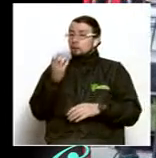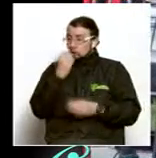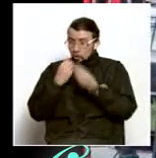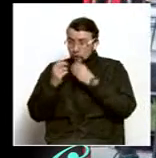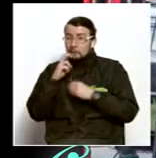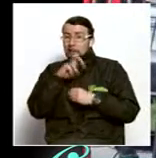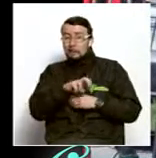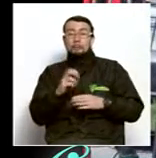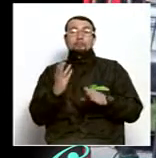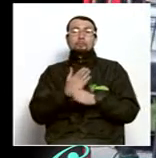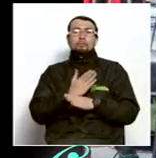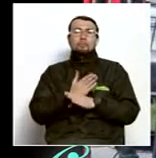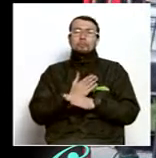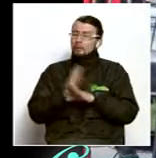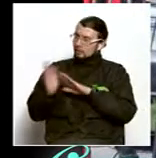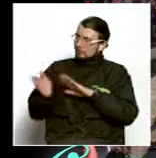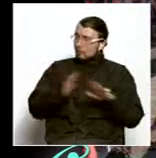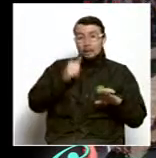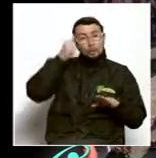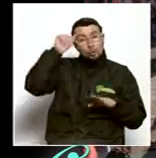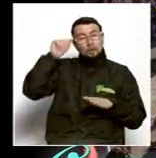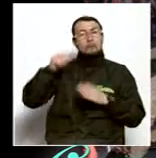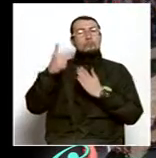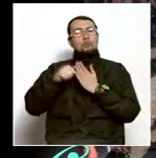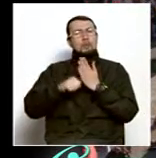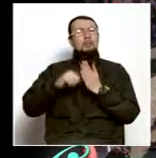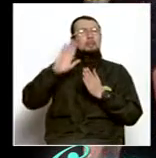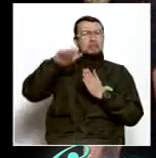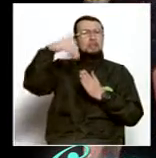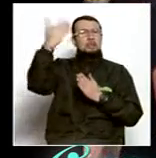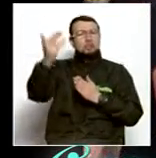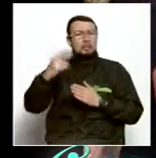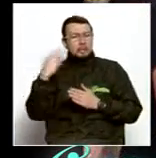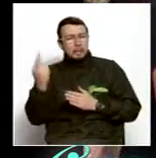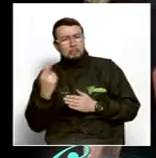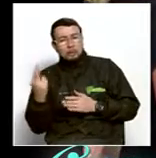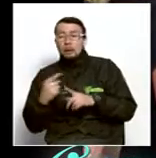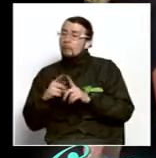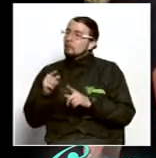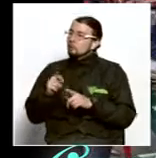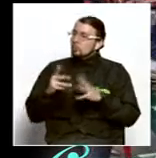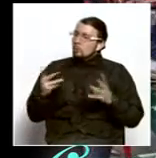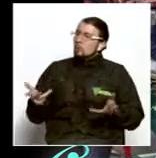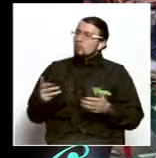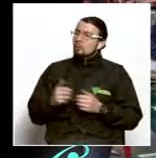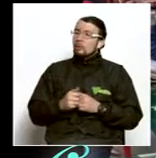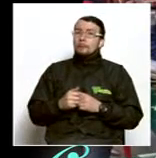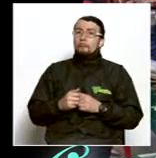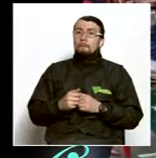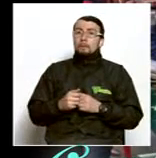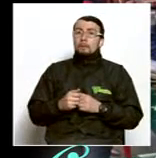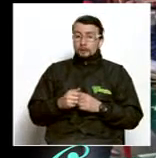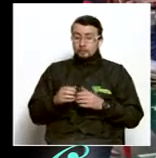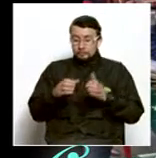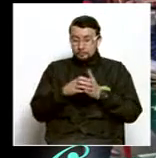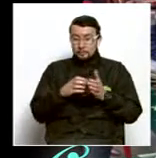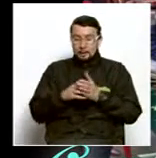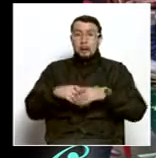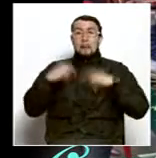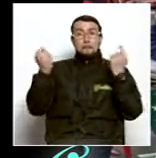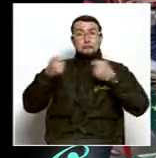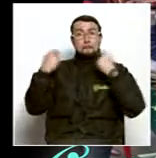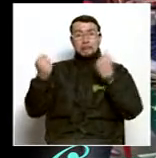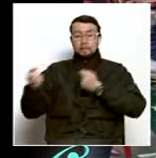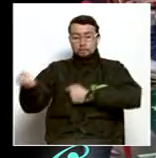las actividades, estos programas se repiten en otros días, pero así como se vayan a cabo estos ecomercados, esto es cada mes,